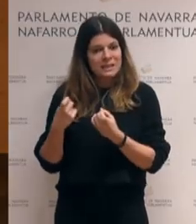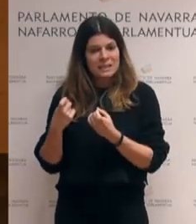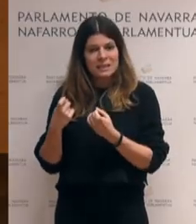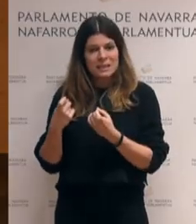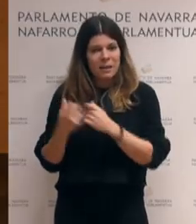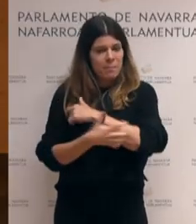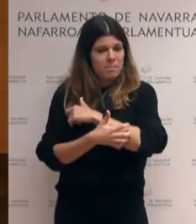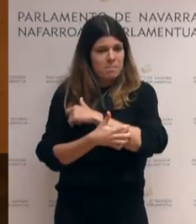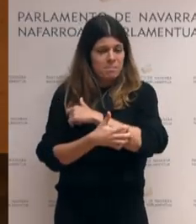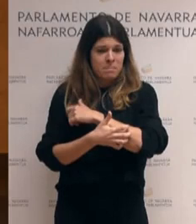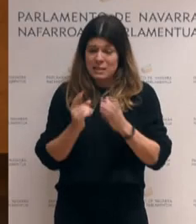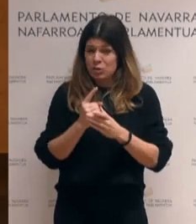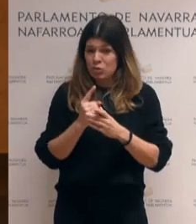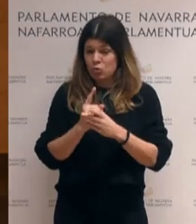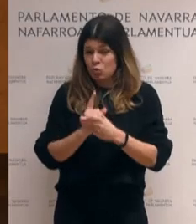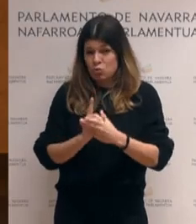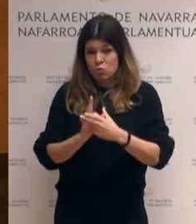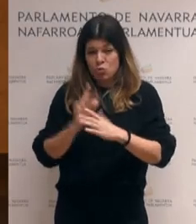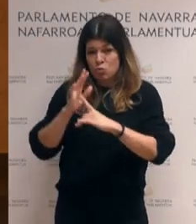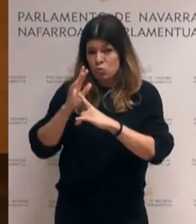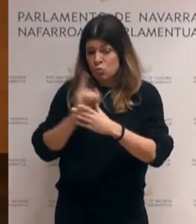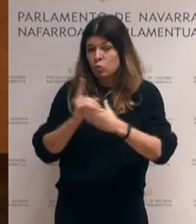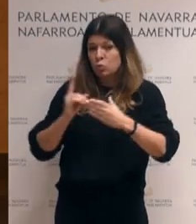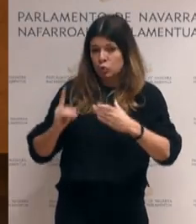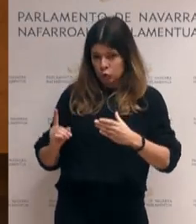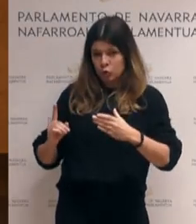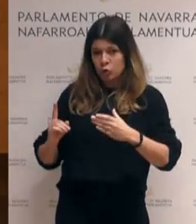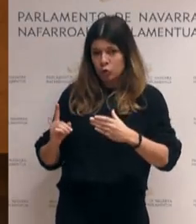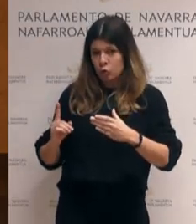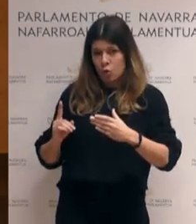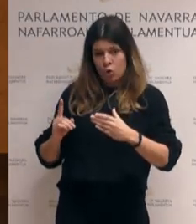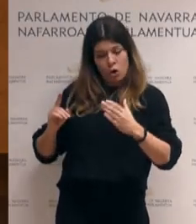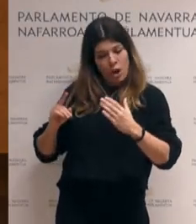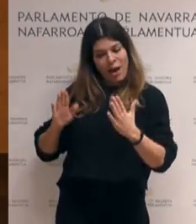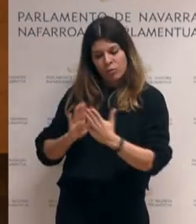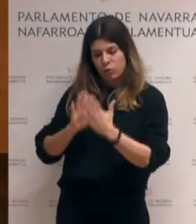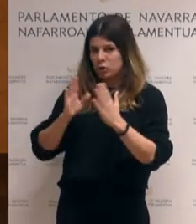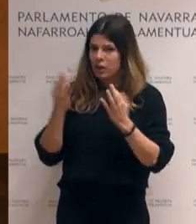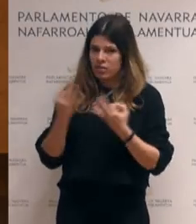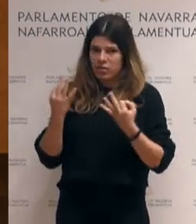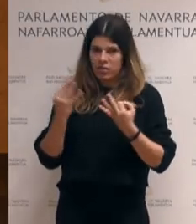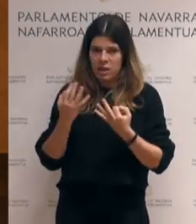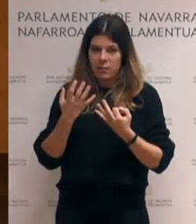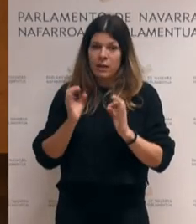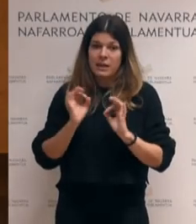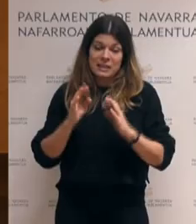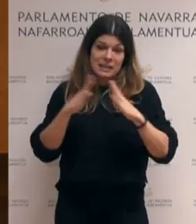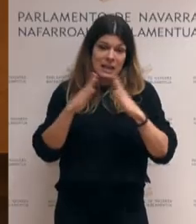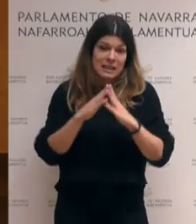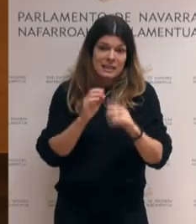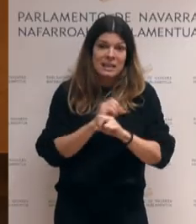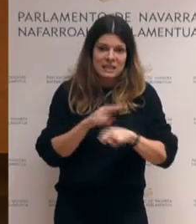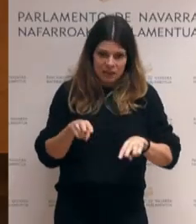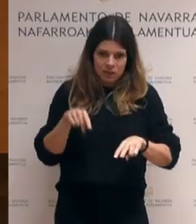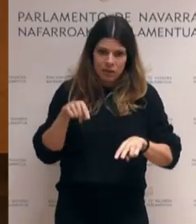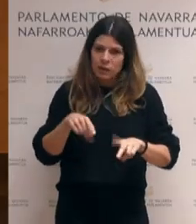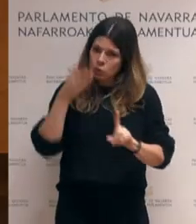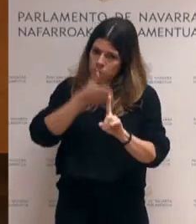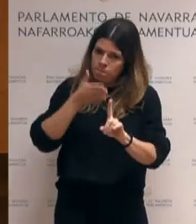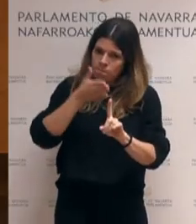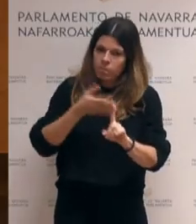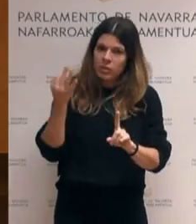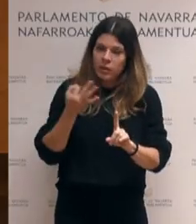más extremas de la exclusión como es el fenómeno del sinhogarismo y que también prevenga y favorezca la